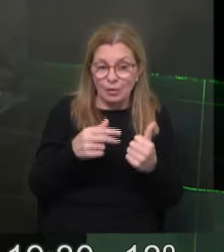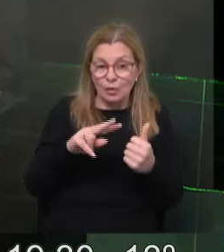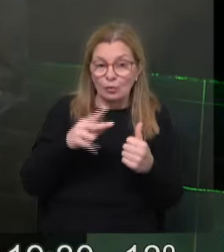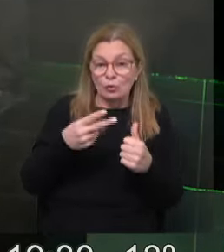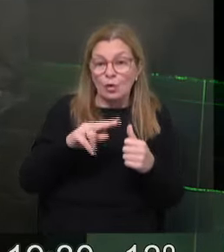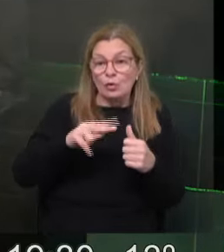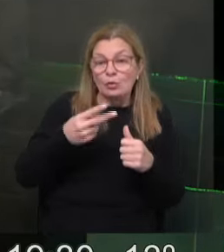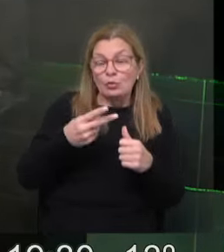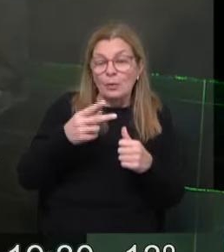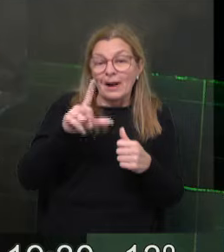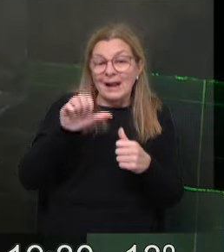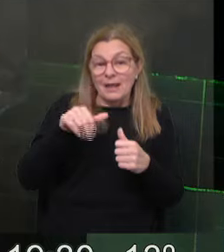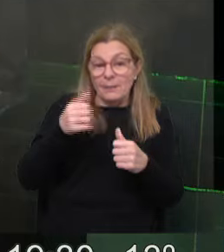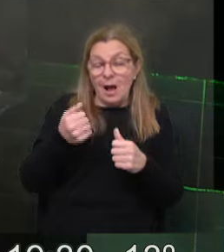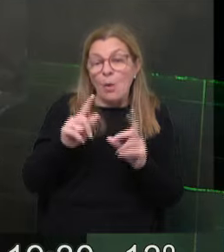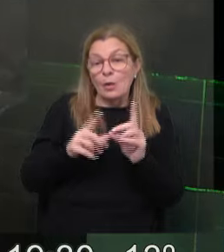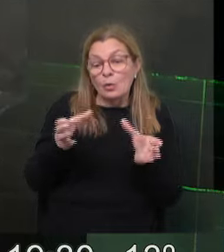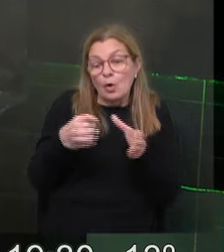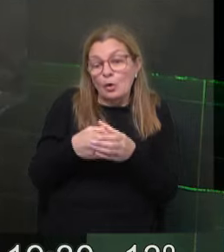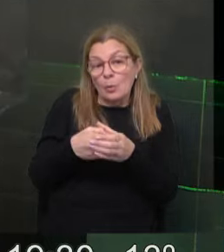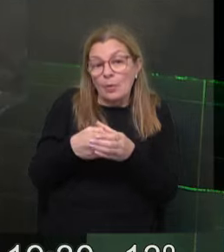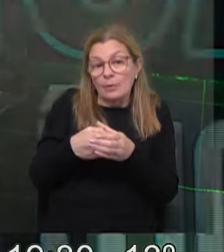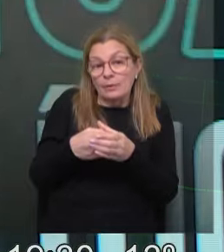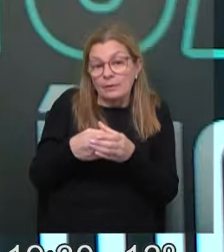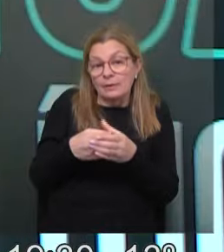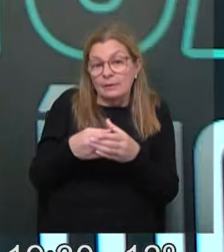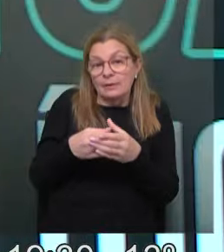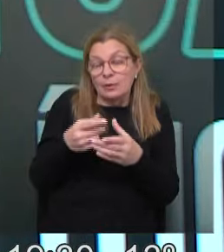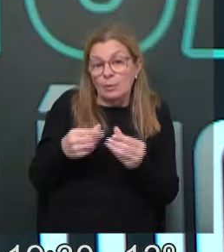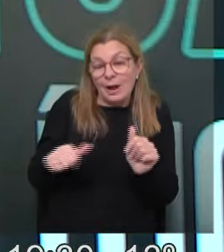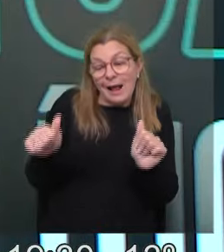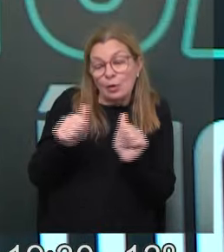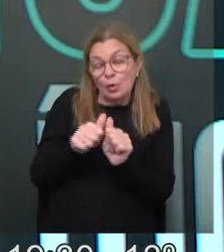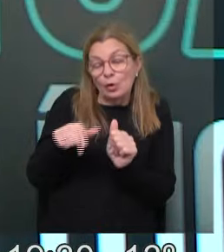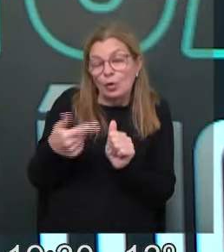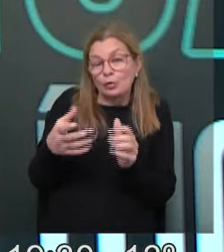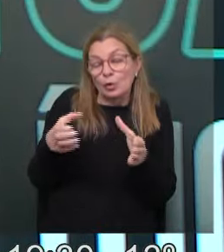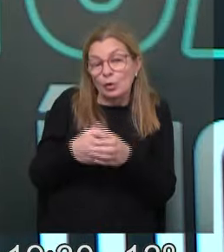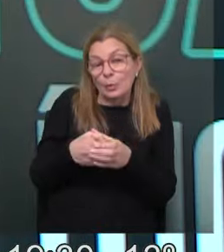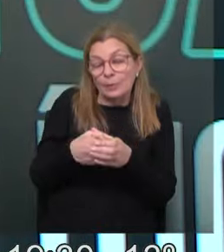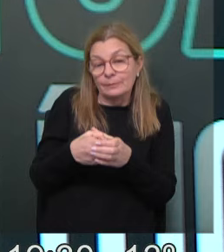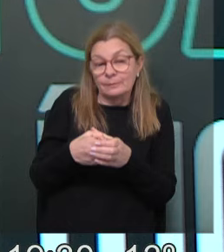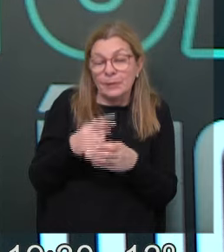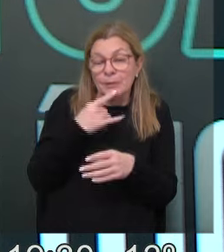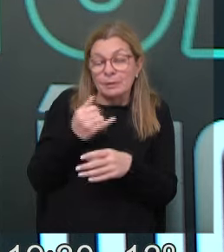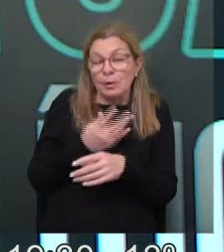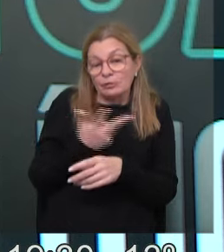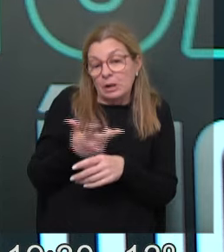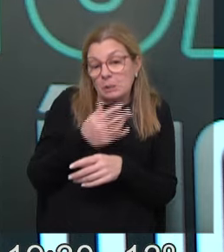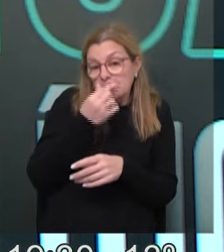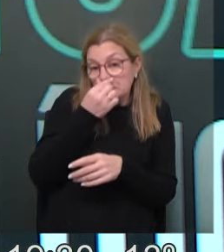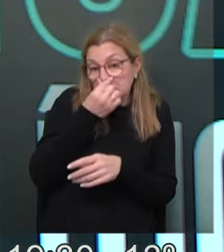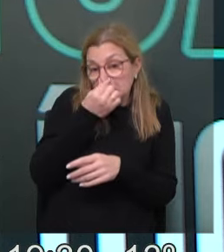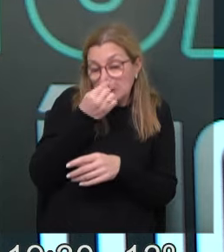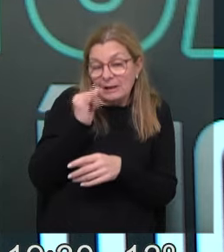algunos de estos grupos terminan en sublema no es decir Bueno si adelante hace un sublema con alguno de los otros grupos que puede ser con con cualquiera de los otros tres